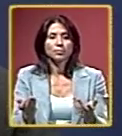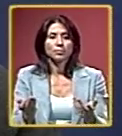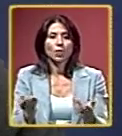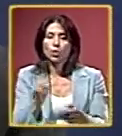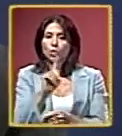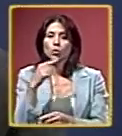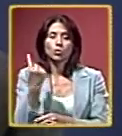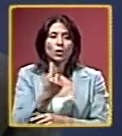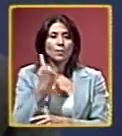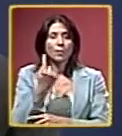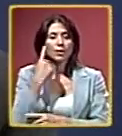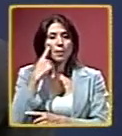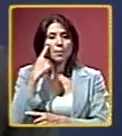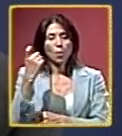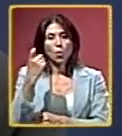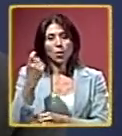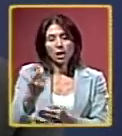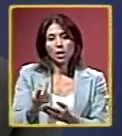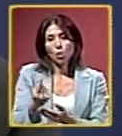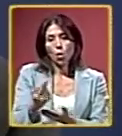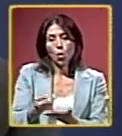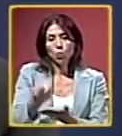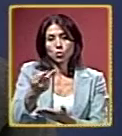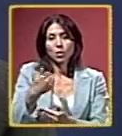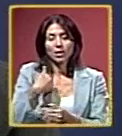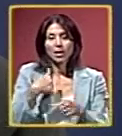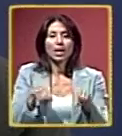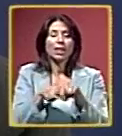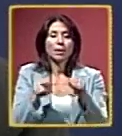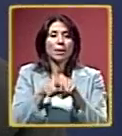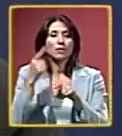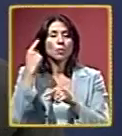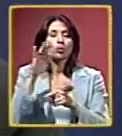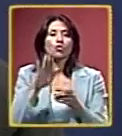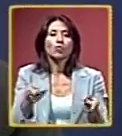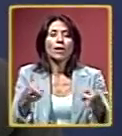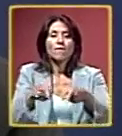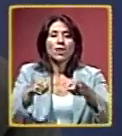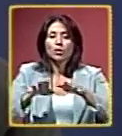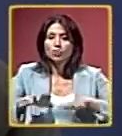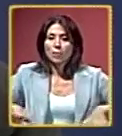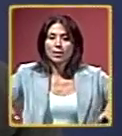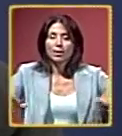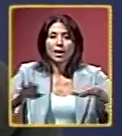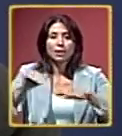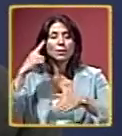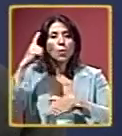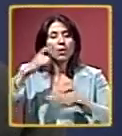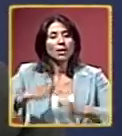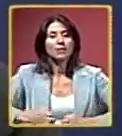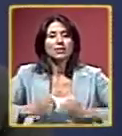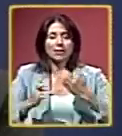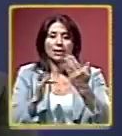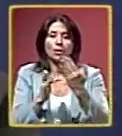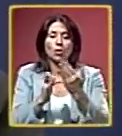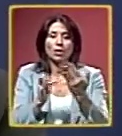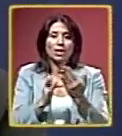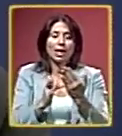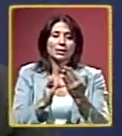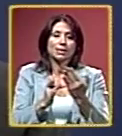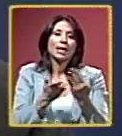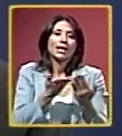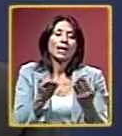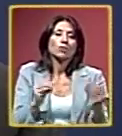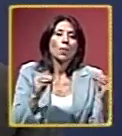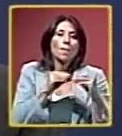no solo por el costo que tiene, sino además por sus efectos ambientales, porque hay tecnologías que son ambientalmente más